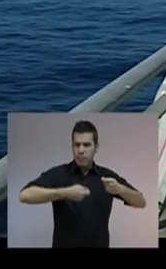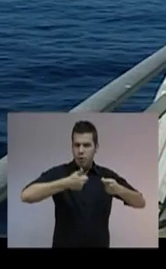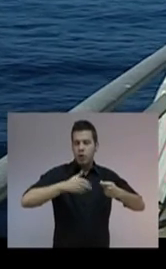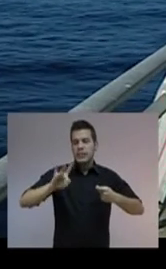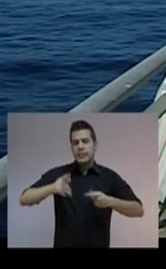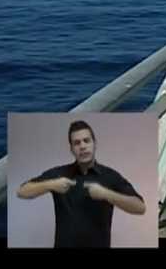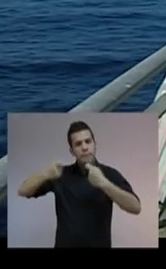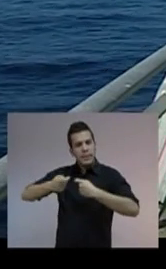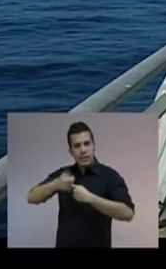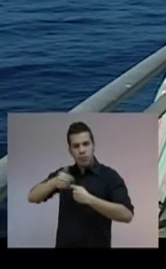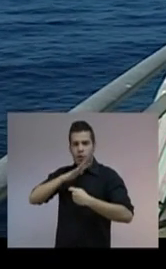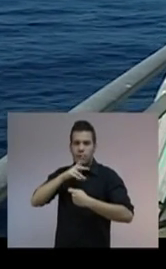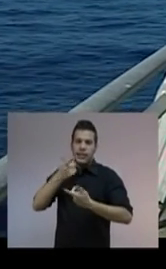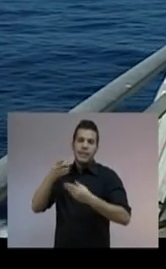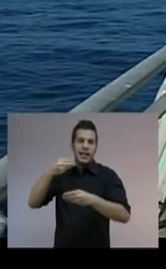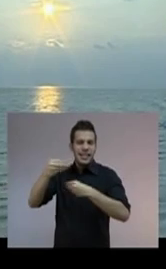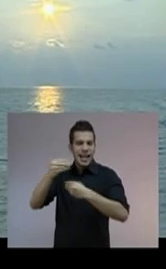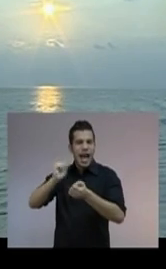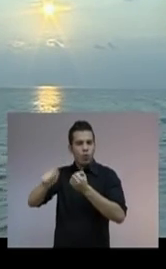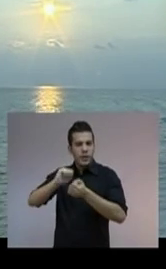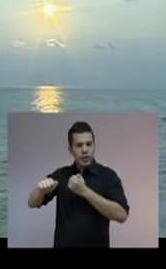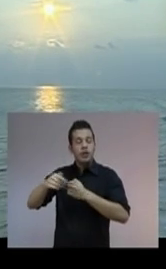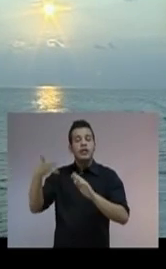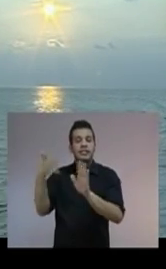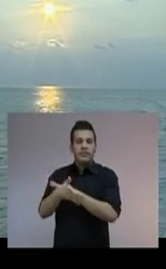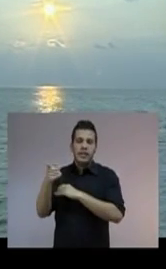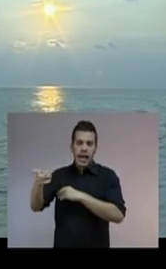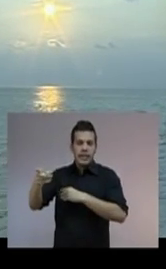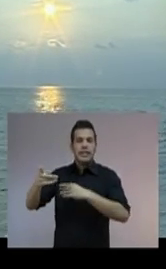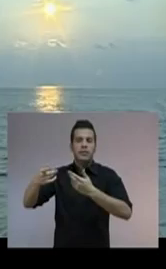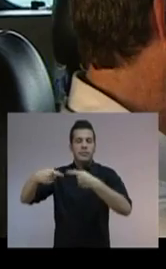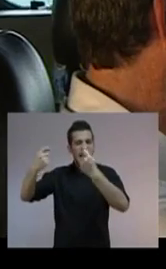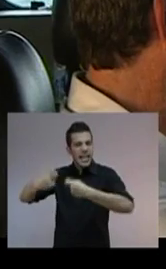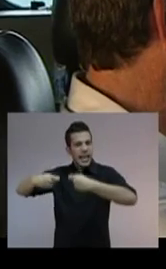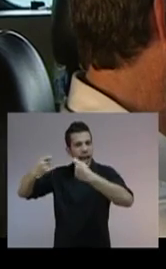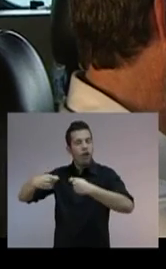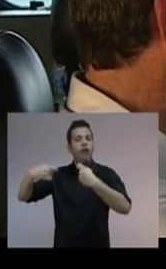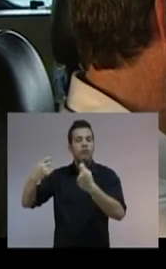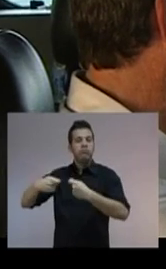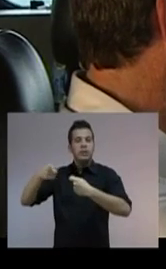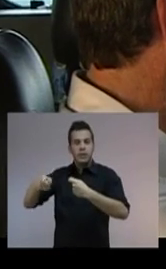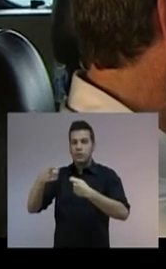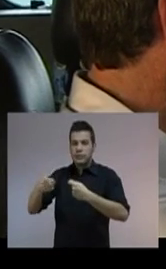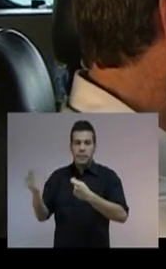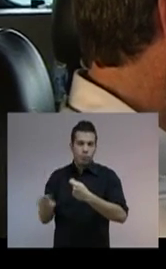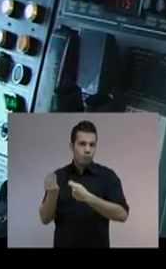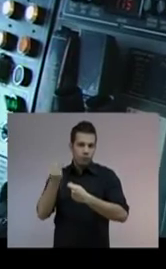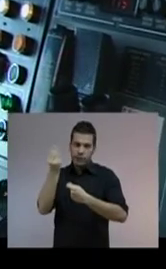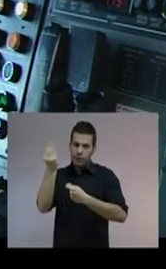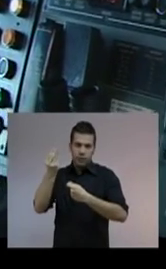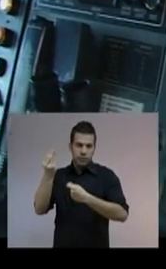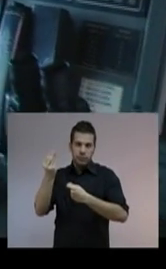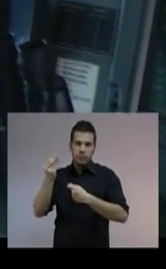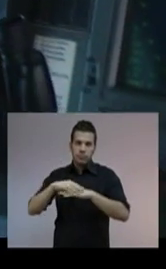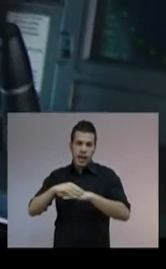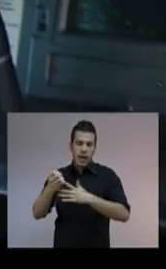poco porque está construido en aluminio y eso nos permite que sea mucho más ligero y evidentemente mejora el rendimiento para la